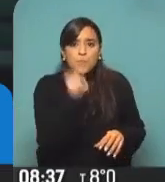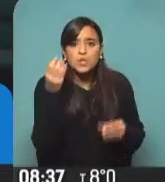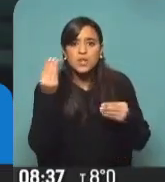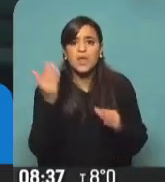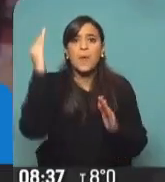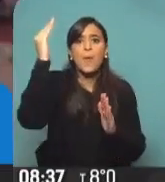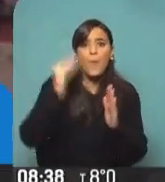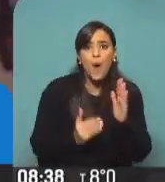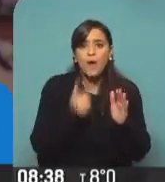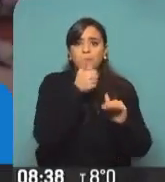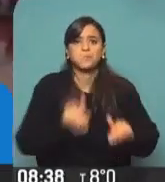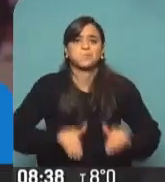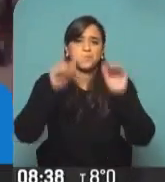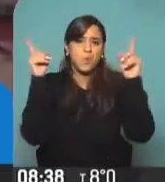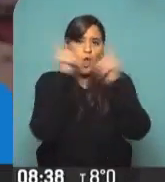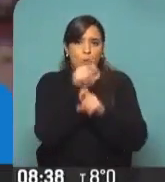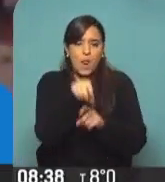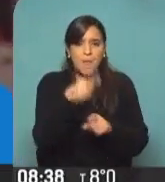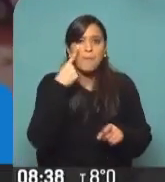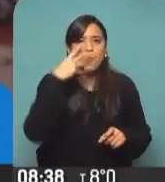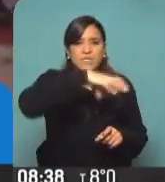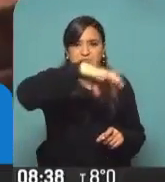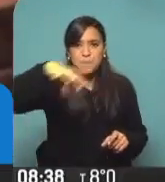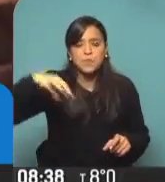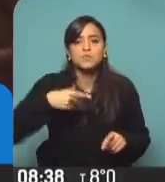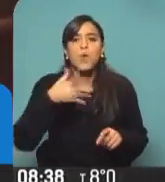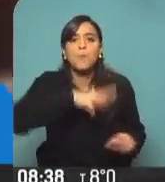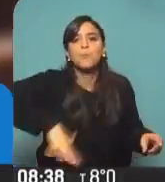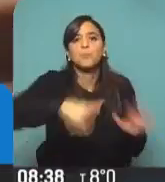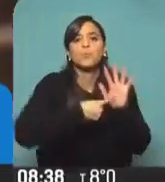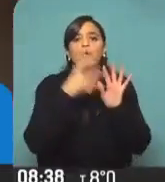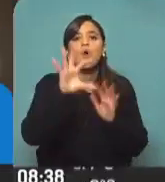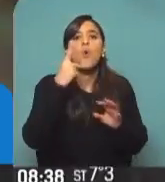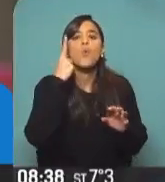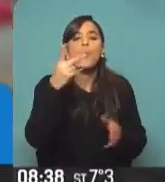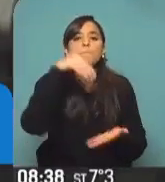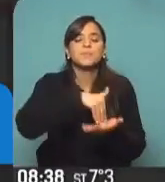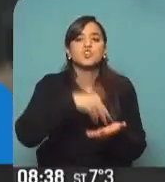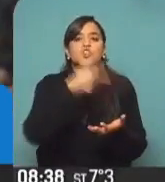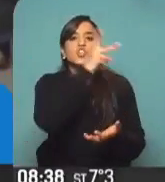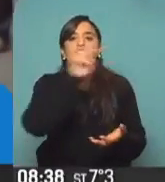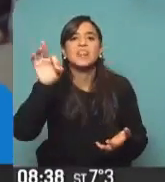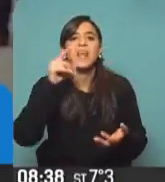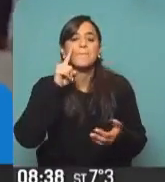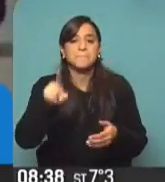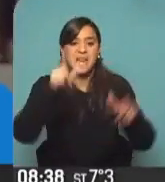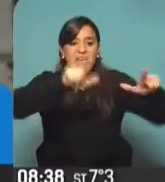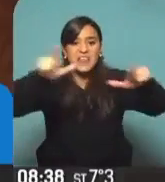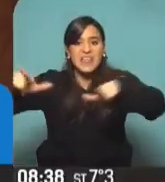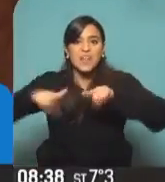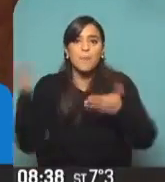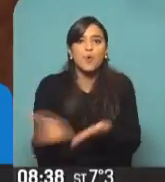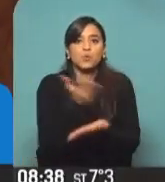minimizar los problemas de inundación en esos municipios la prevención hacer recuperar un millón 200 mil hectáreas productivas que hoy no puede utilizar